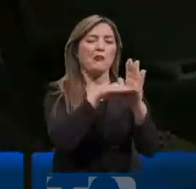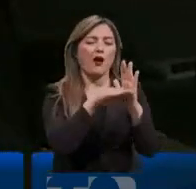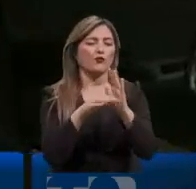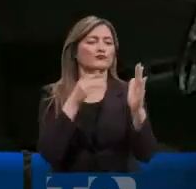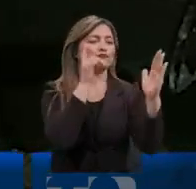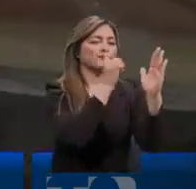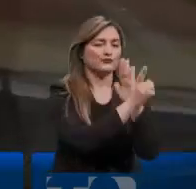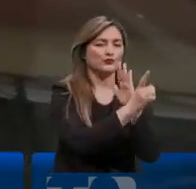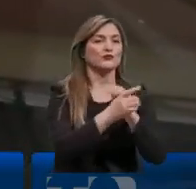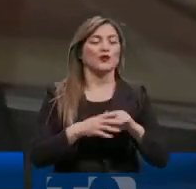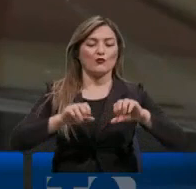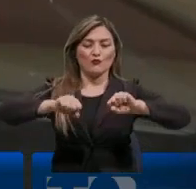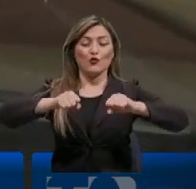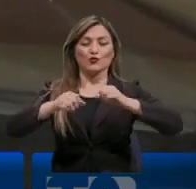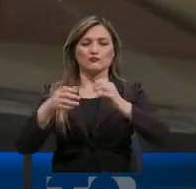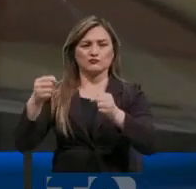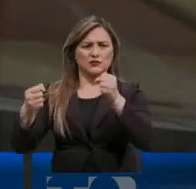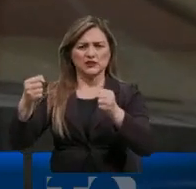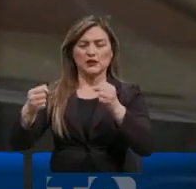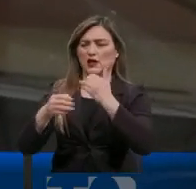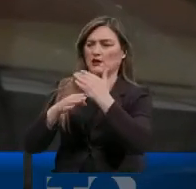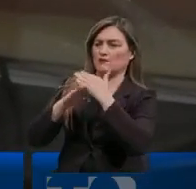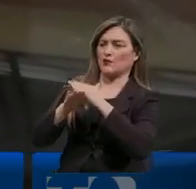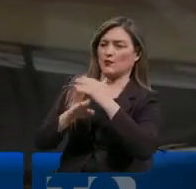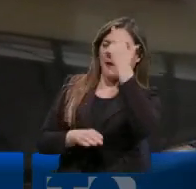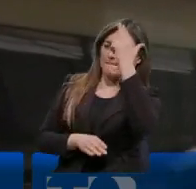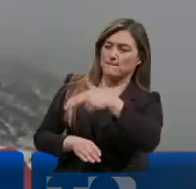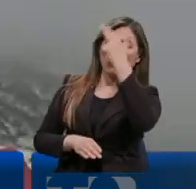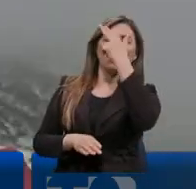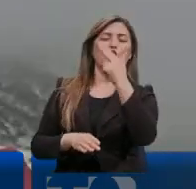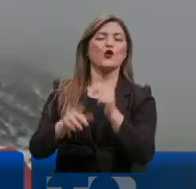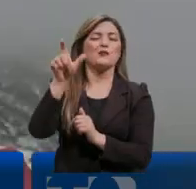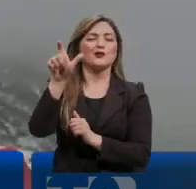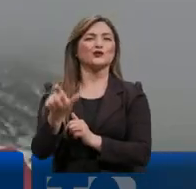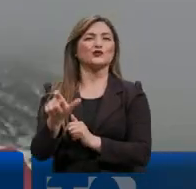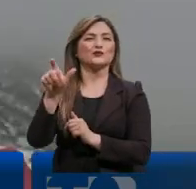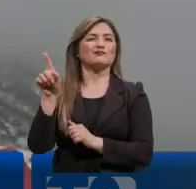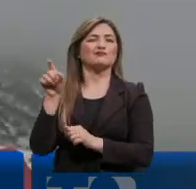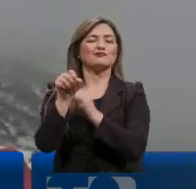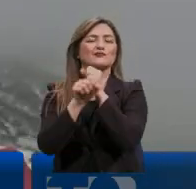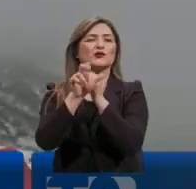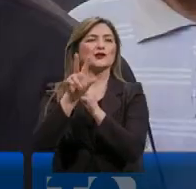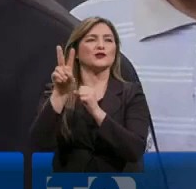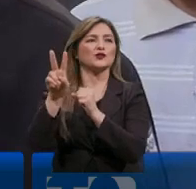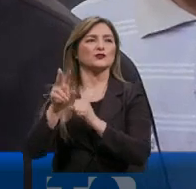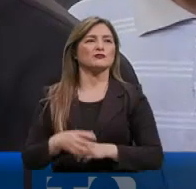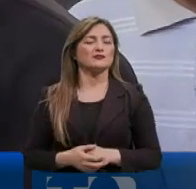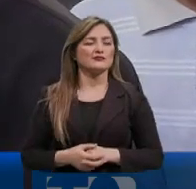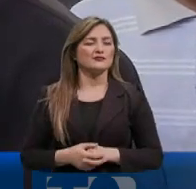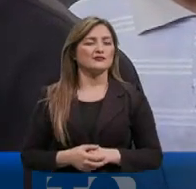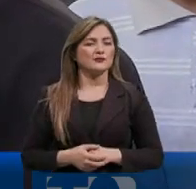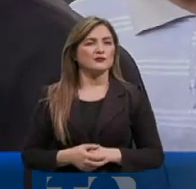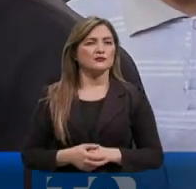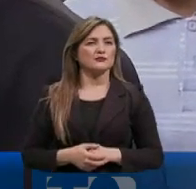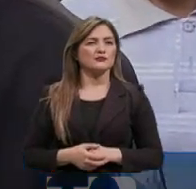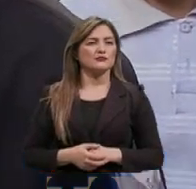el paso del vehículo. Tras un forcejeo, un disparo de manera fulminante acabó con la vida de René Valle Guapi, de 32 años. Herida producida